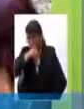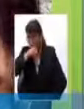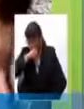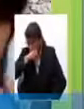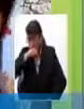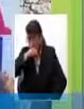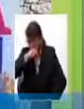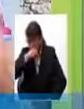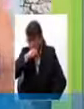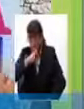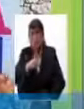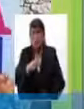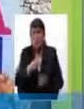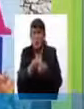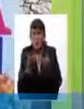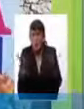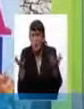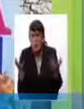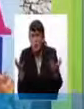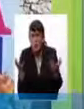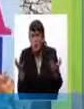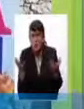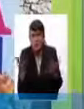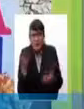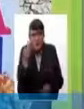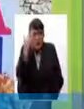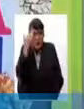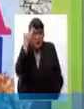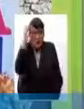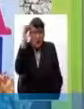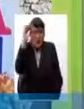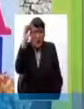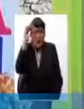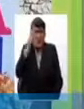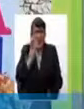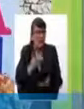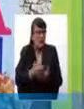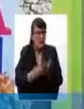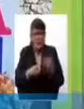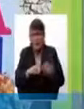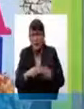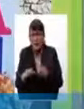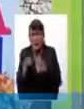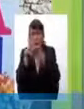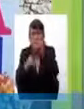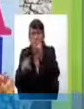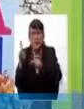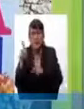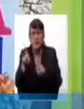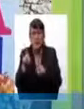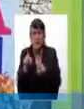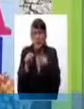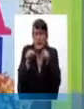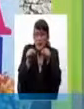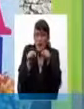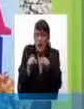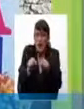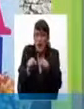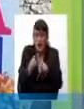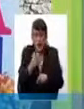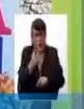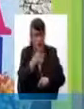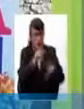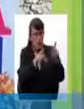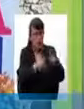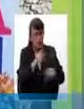son pues esfuerzos, de nuevo, aislados que no llegan a fructificar. Que